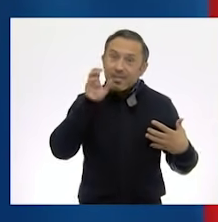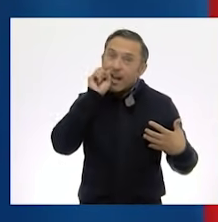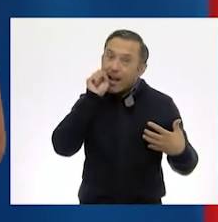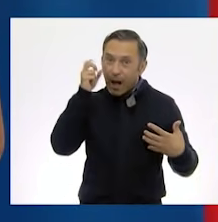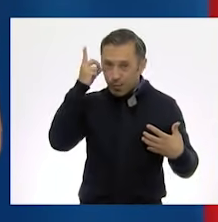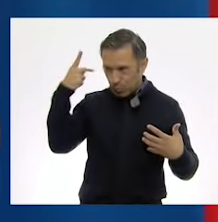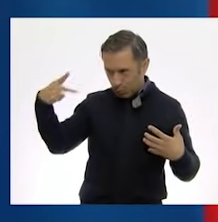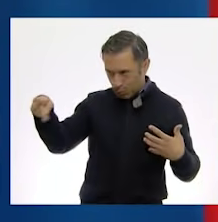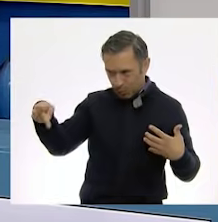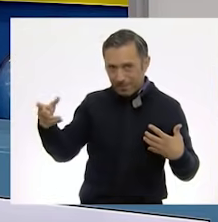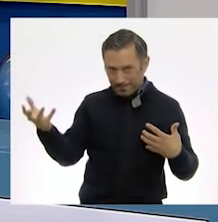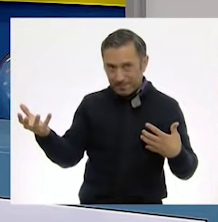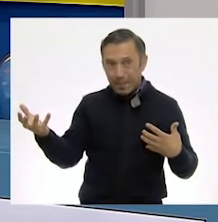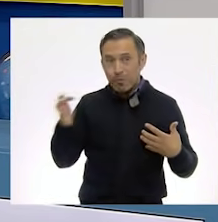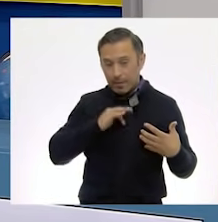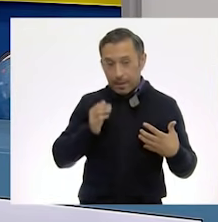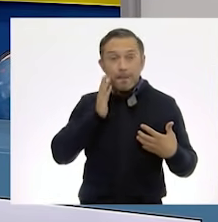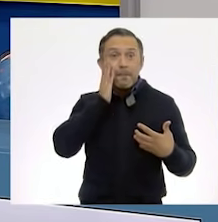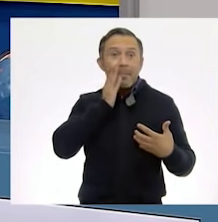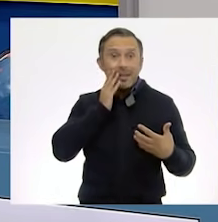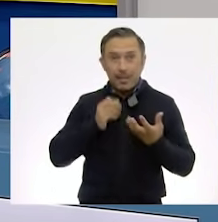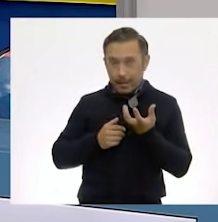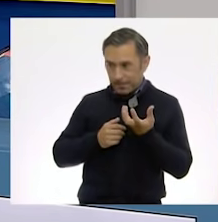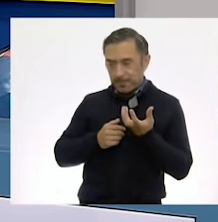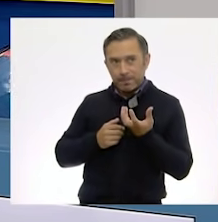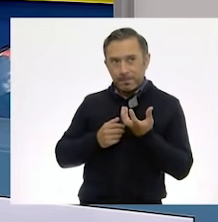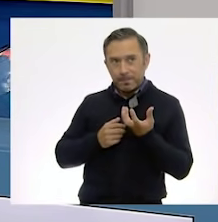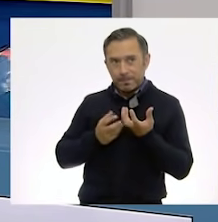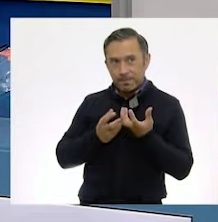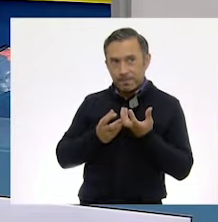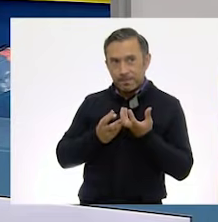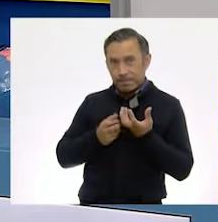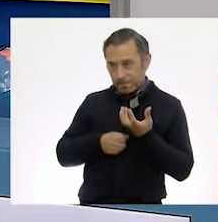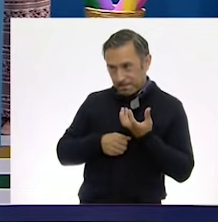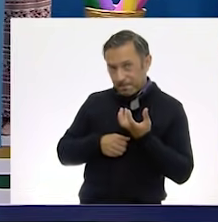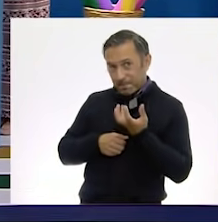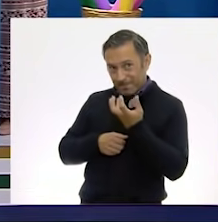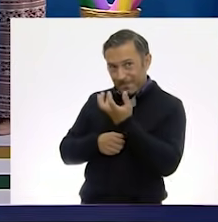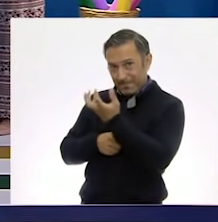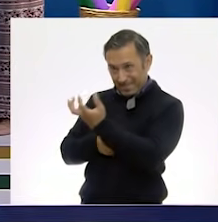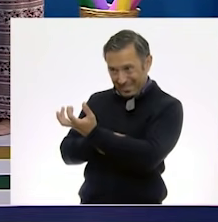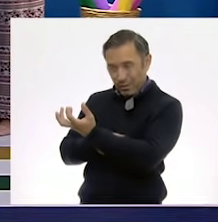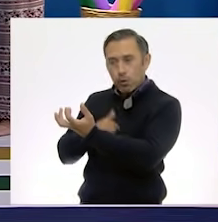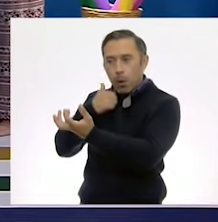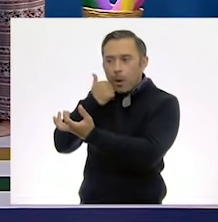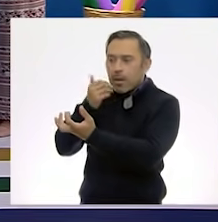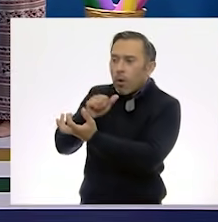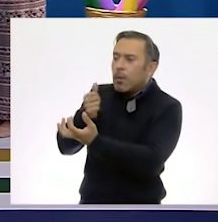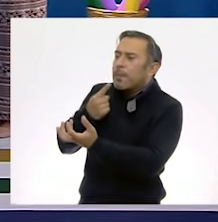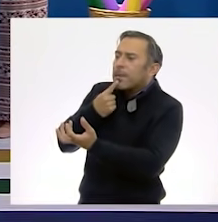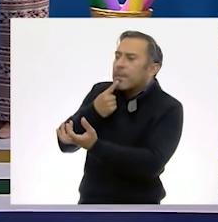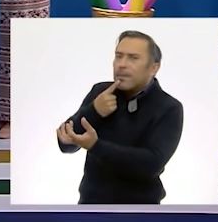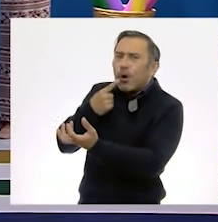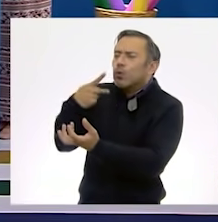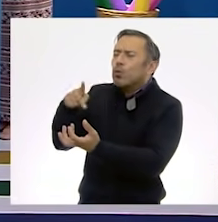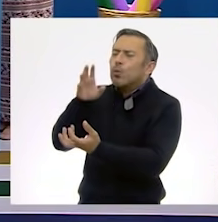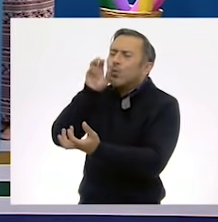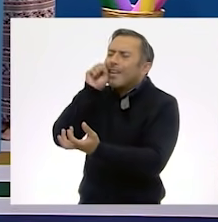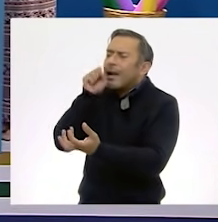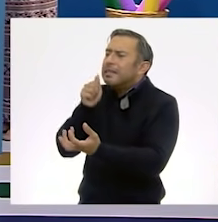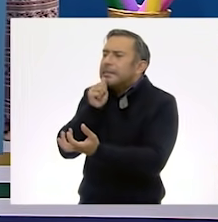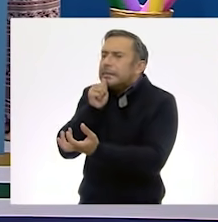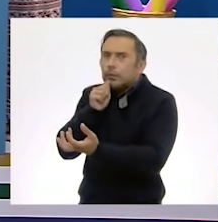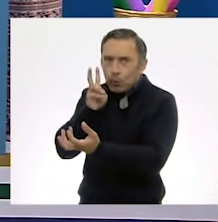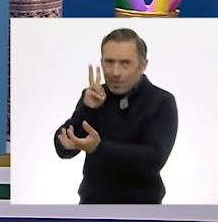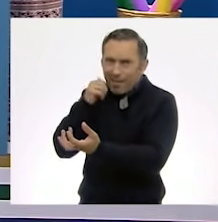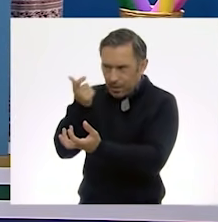a intercambiar unas manzanas. Ajá. Y como quiero tener más variedad, te intercambio una de mis manzanas por una de